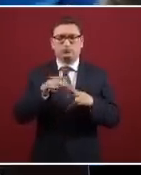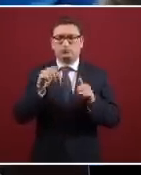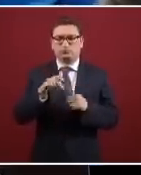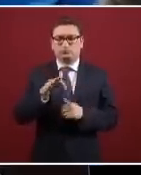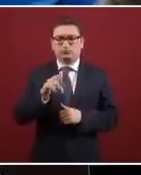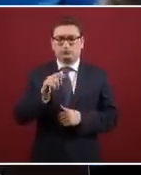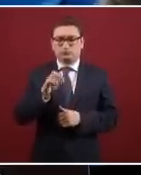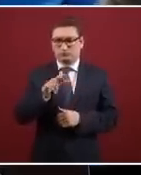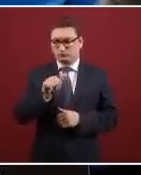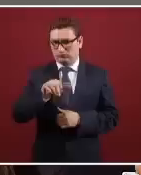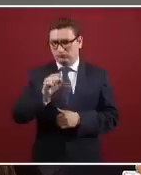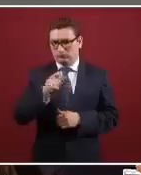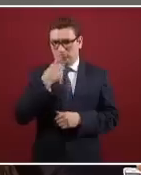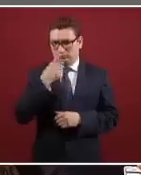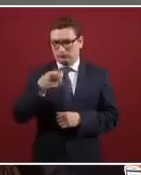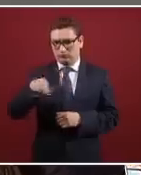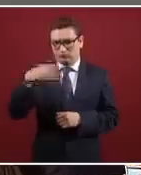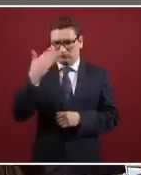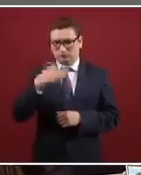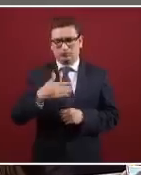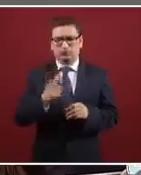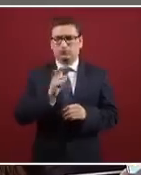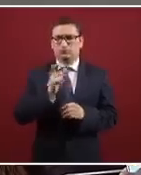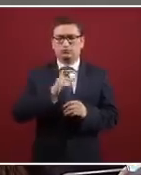los intereses económicos que se están tocando